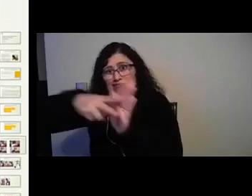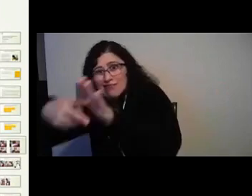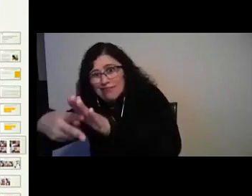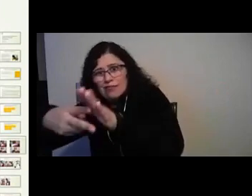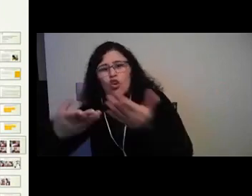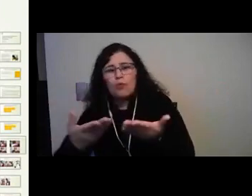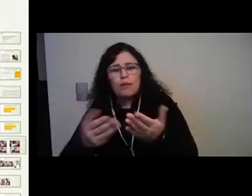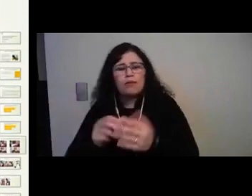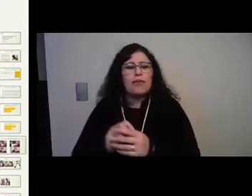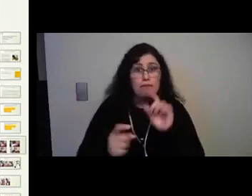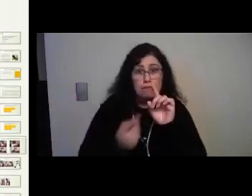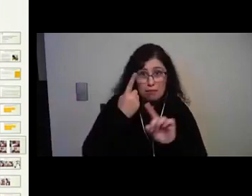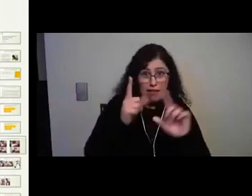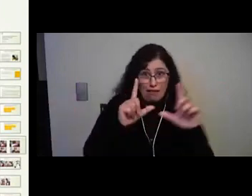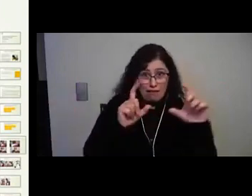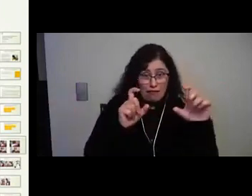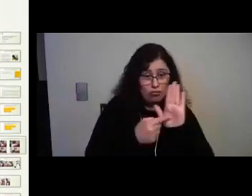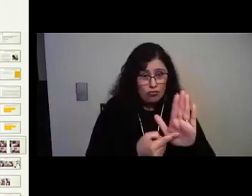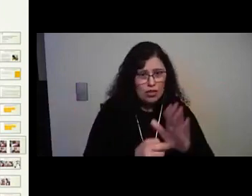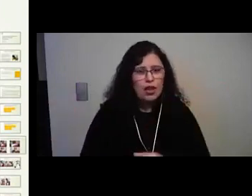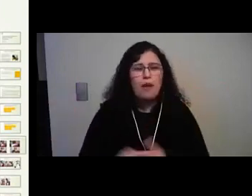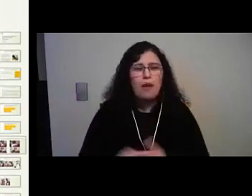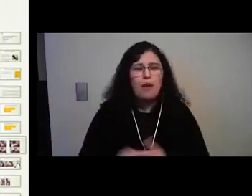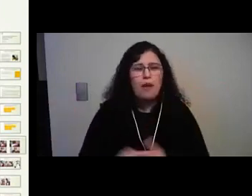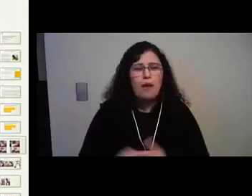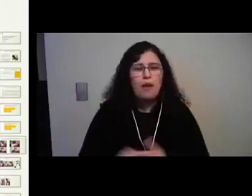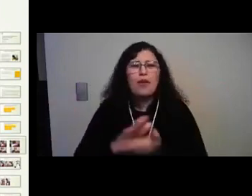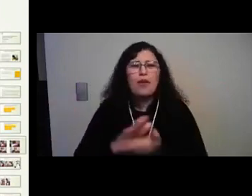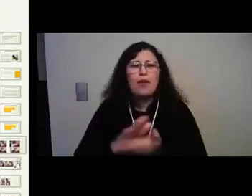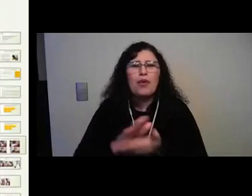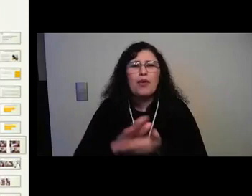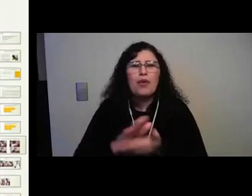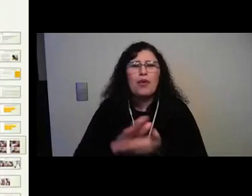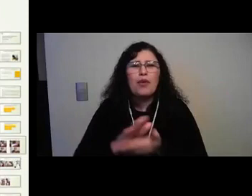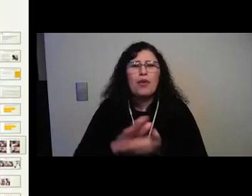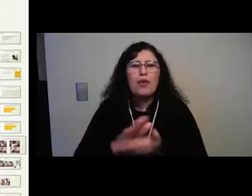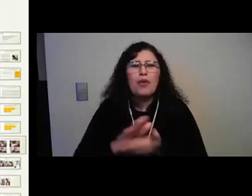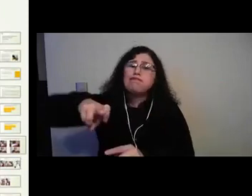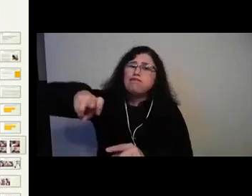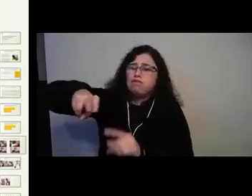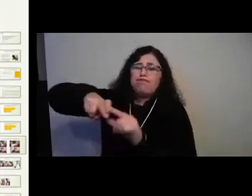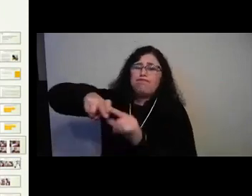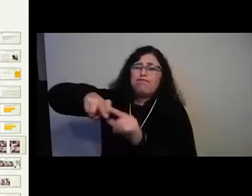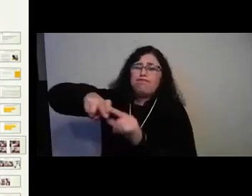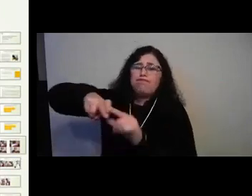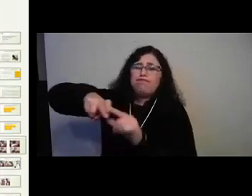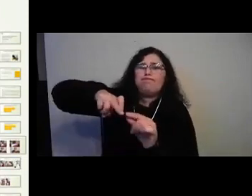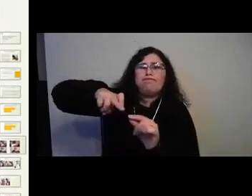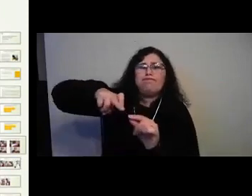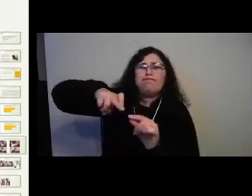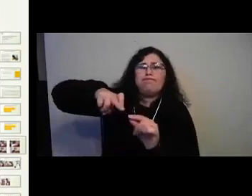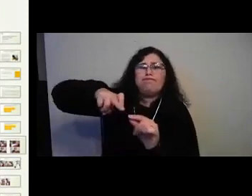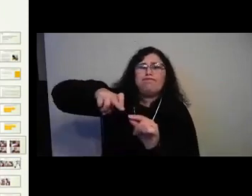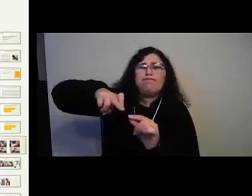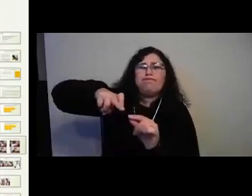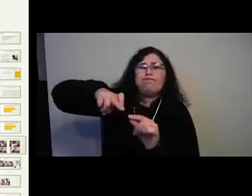la primera imagen, ya, flecte la rodilla, ¿cierto? Flecta la rodilla y después le pide gire la